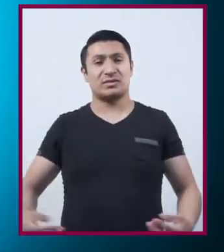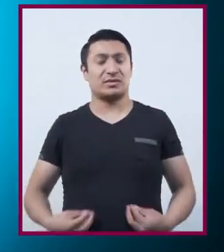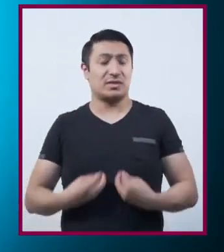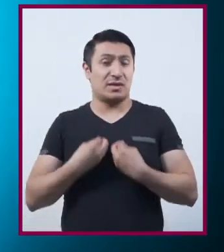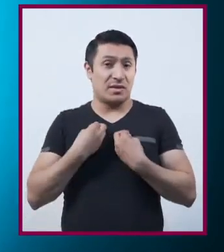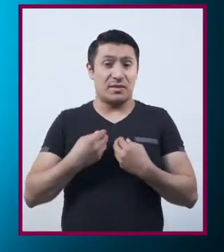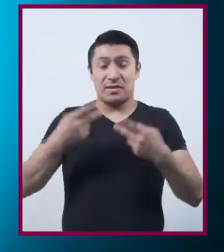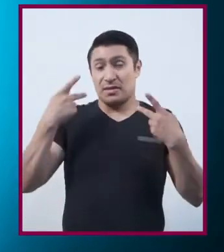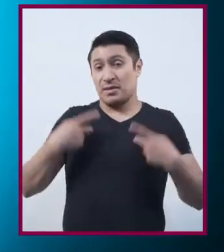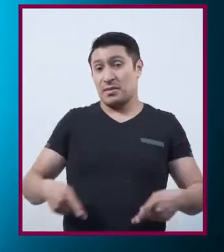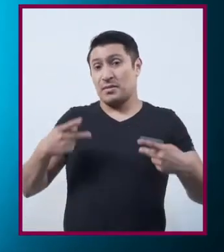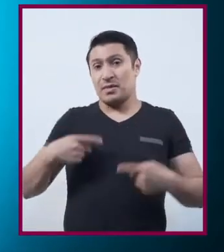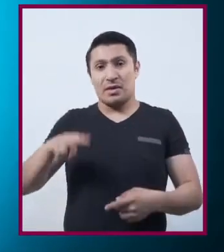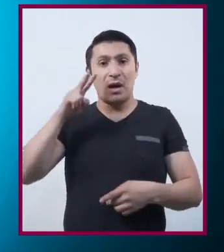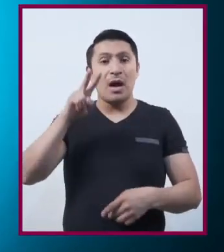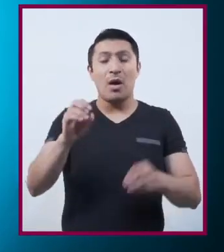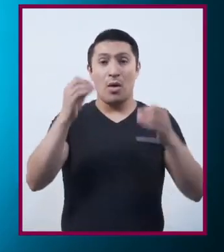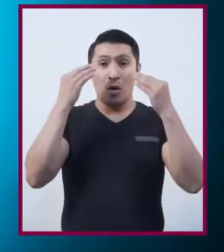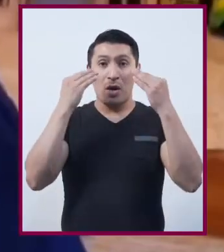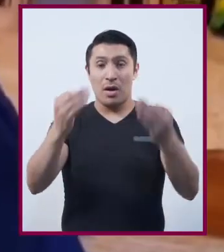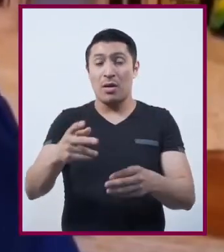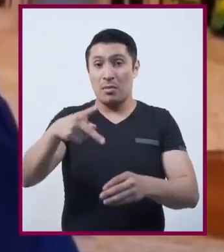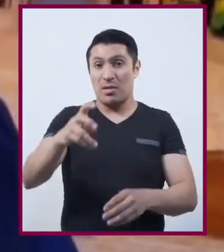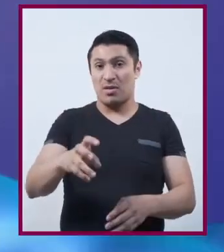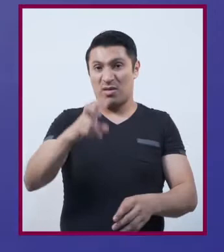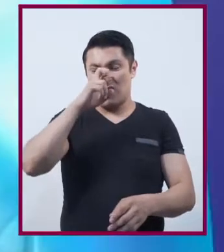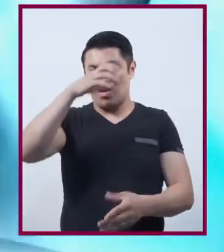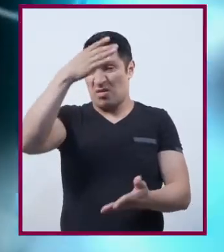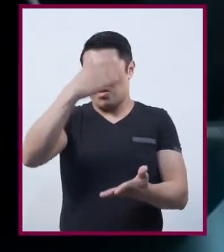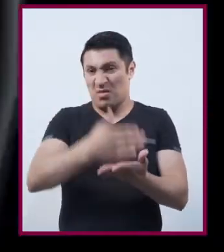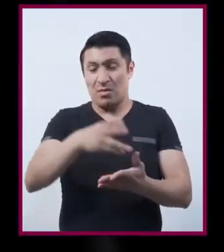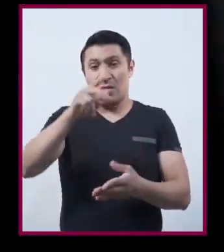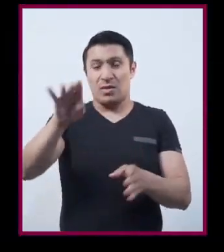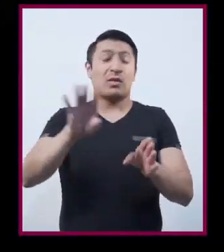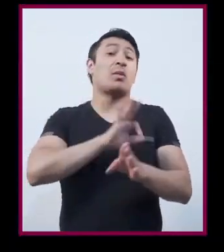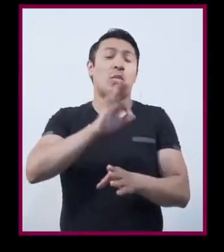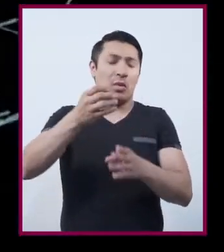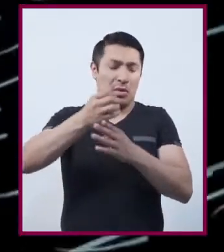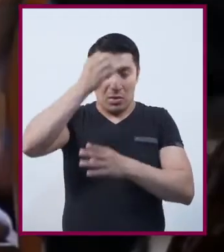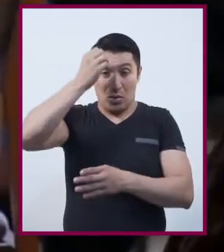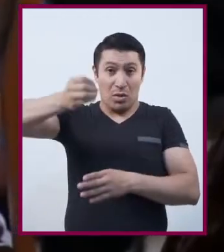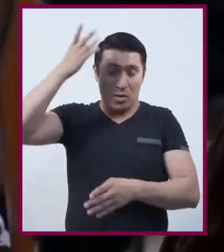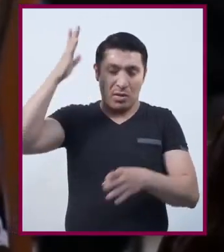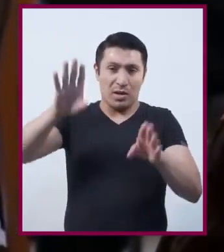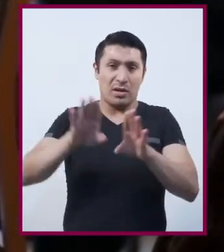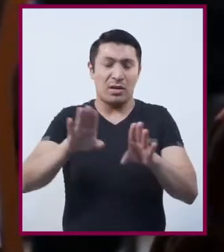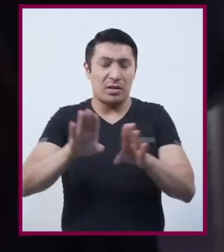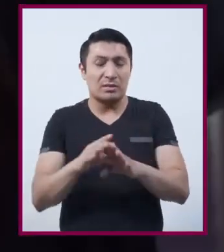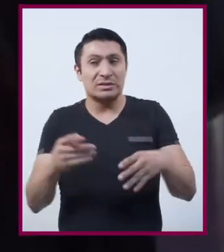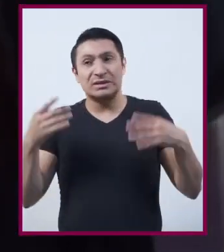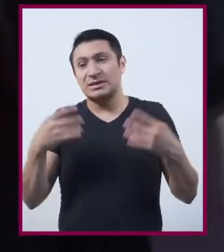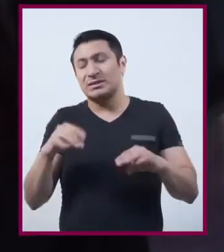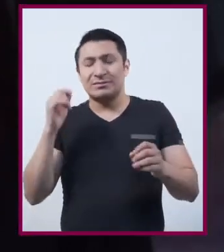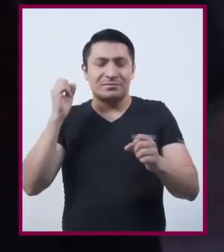persona vivió o atestiguó. Sin embargo, no es rígida, por tanto, puede dar cabida al olvido, a colocar el foco en un fragmento de